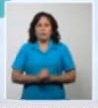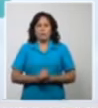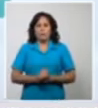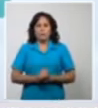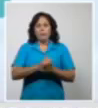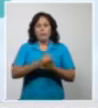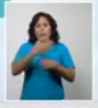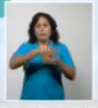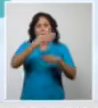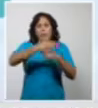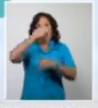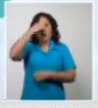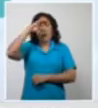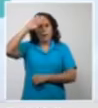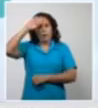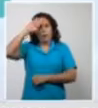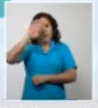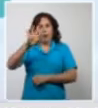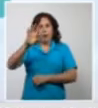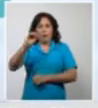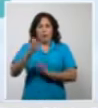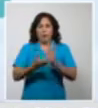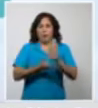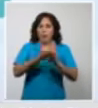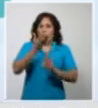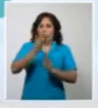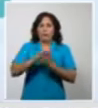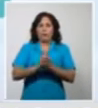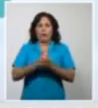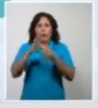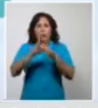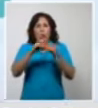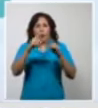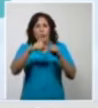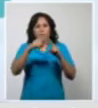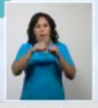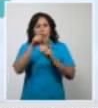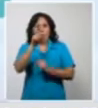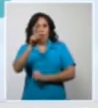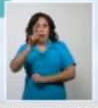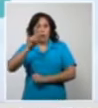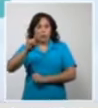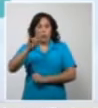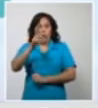Santiago de Cuba 40, Guantánamo